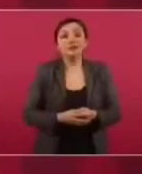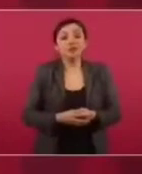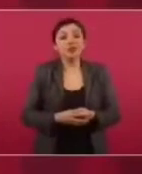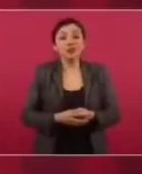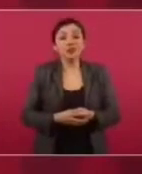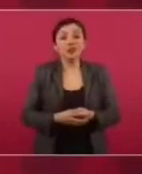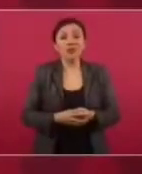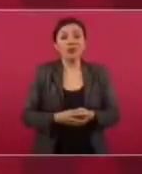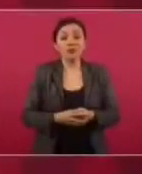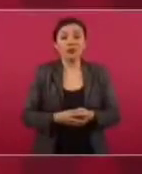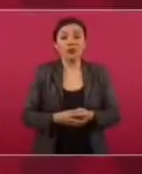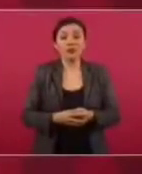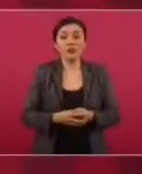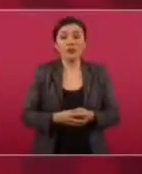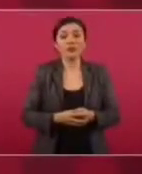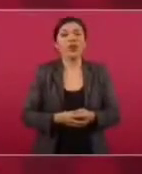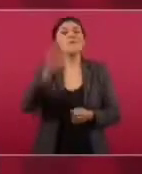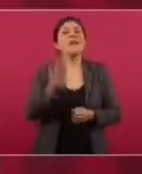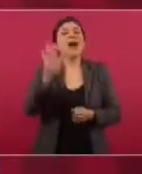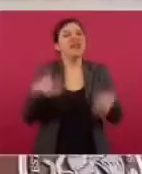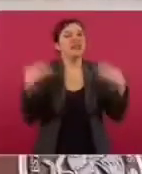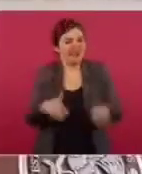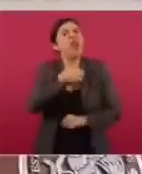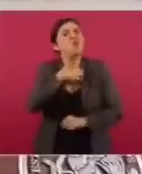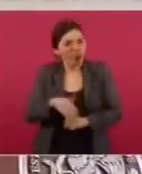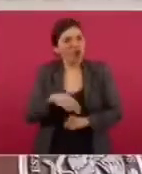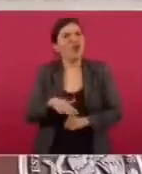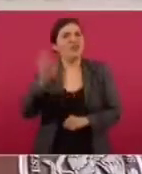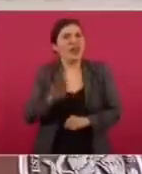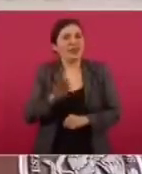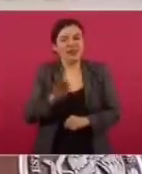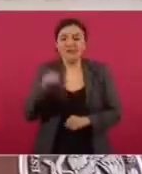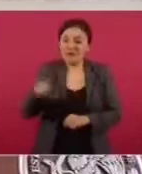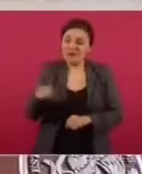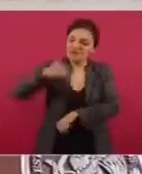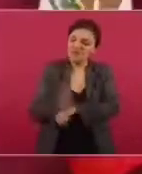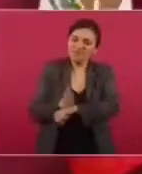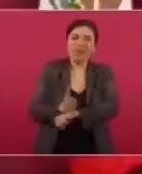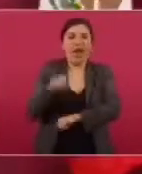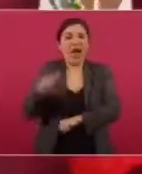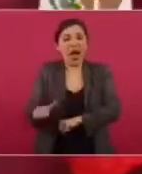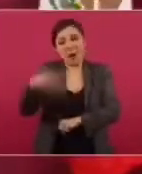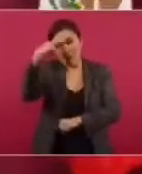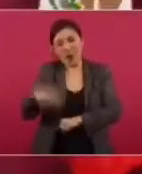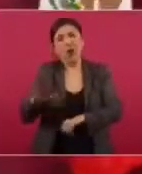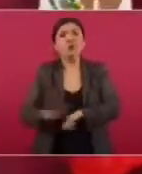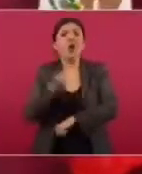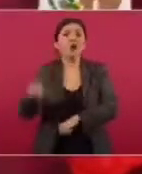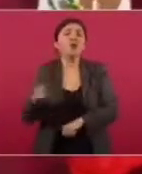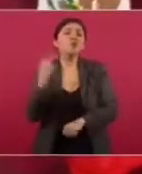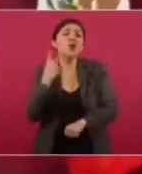sí, como celebrando que nos sancionen por nuestra